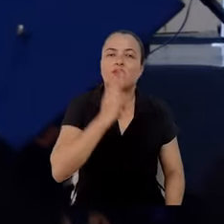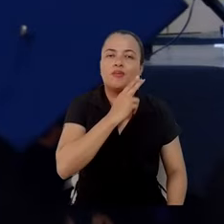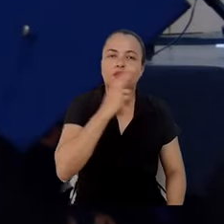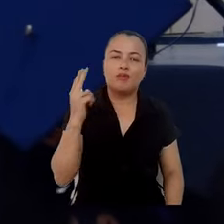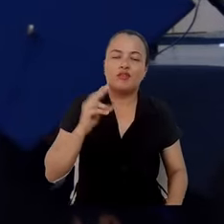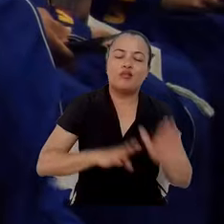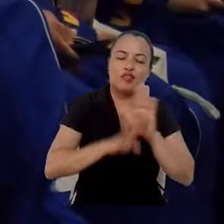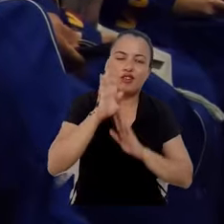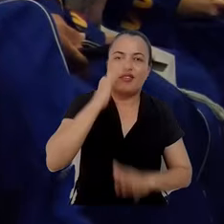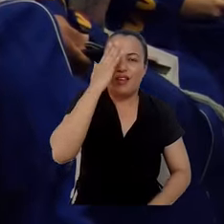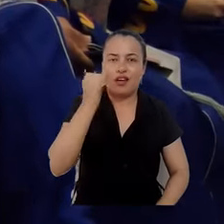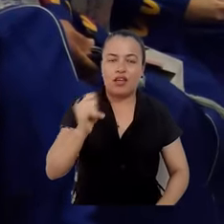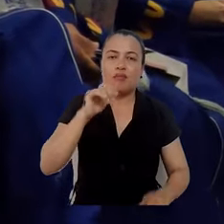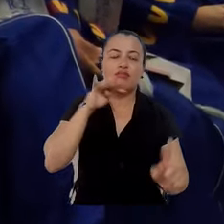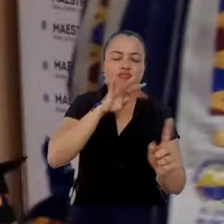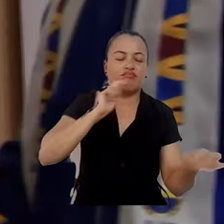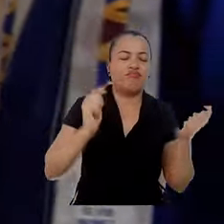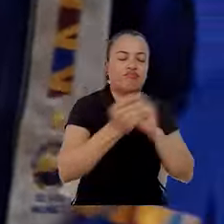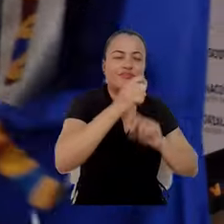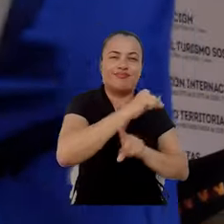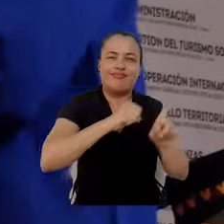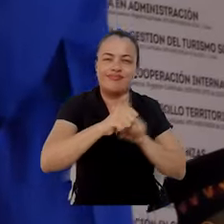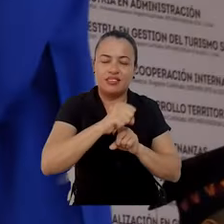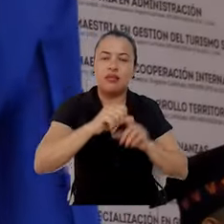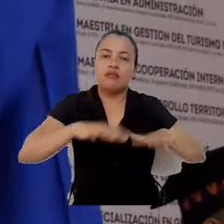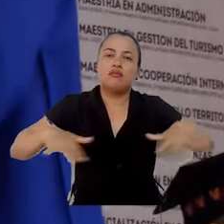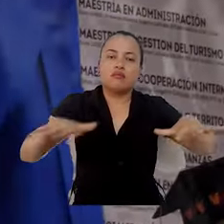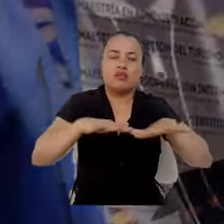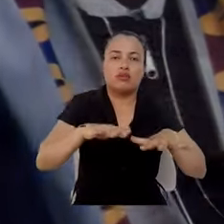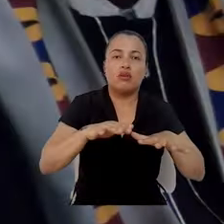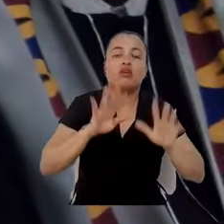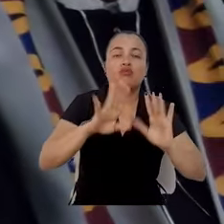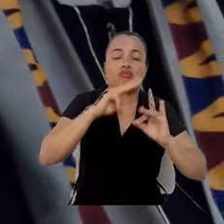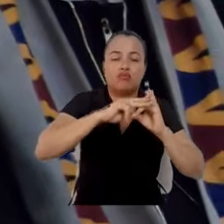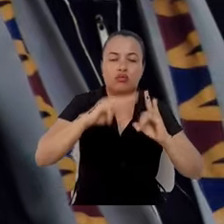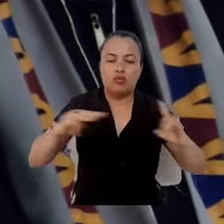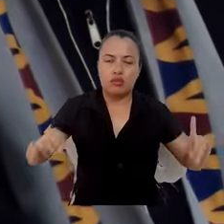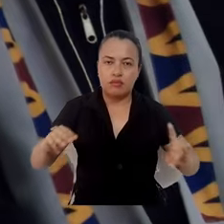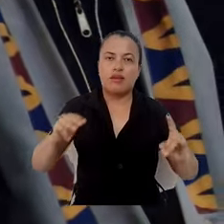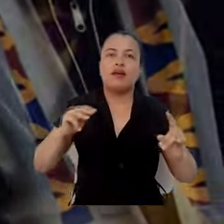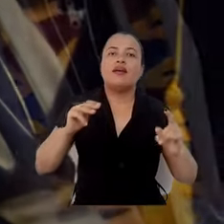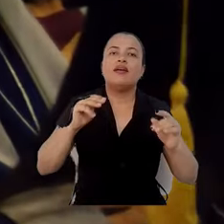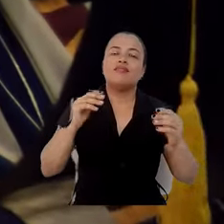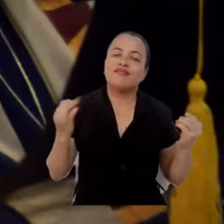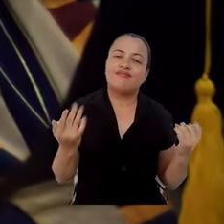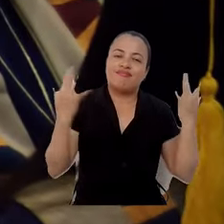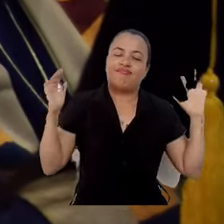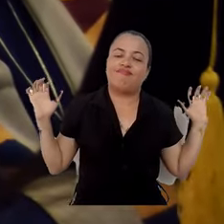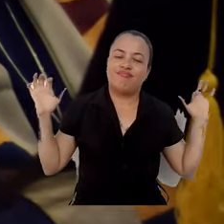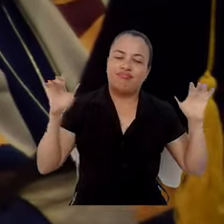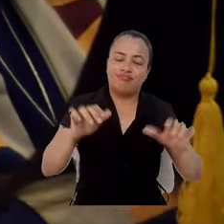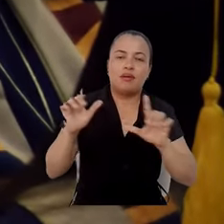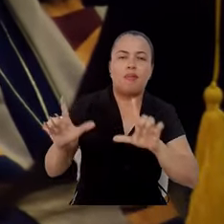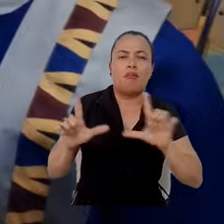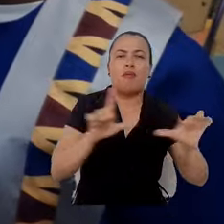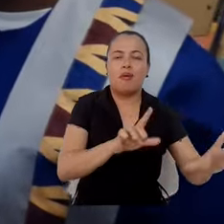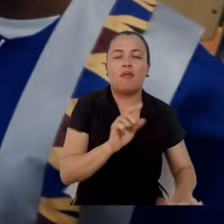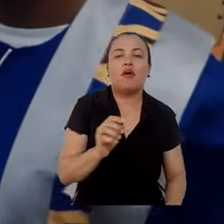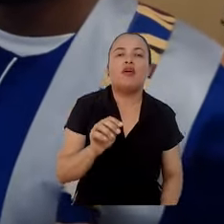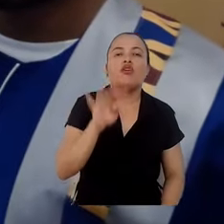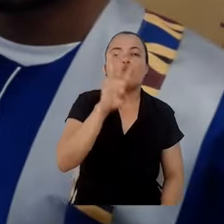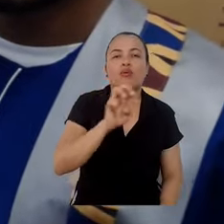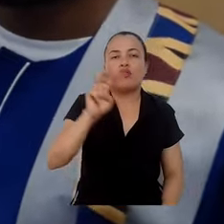comprometida con el desarrollo académico y la transformación social del territorio la Universidad del Magdalena celebró la ceremonia de graduación de